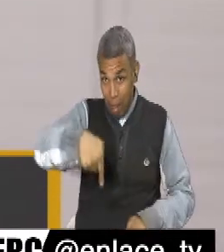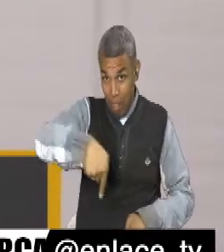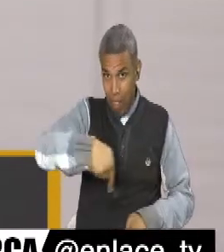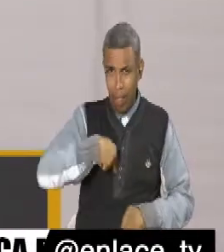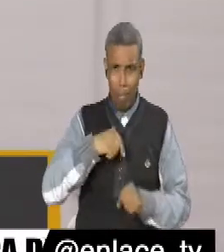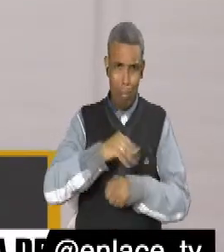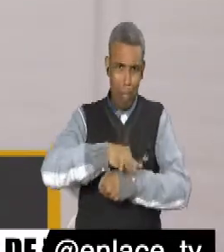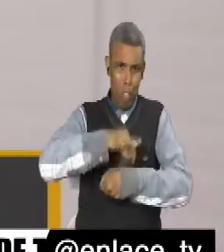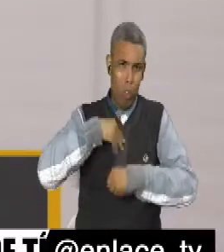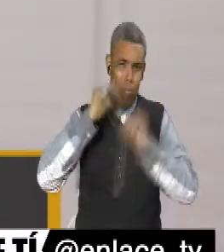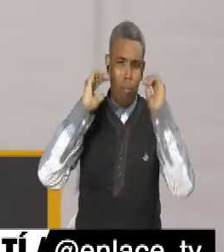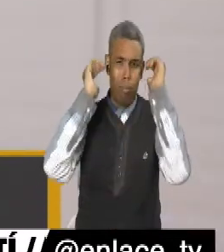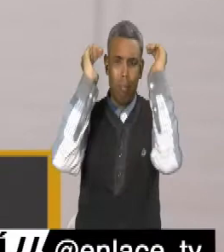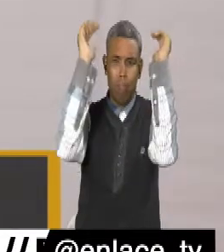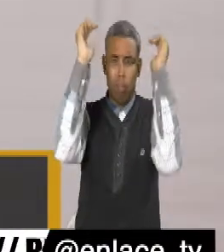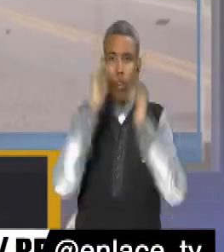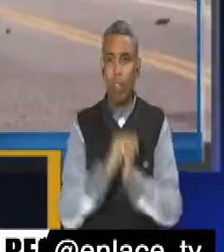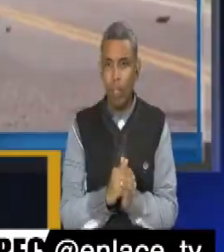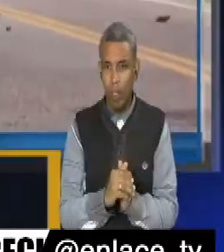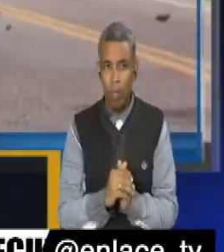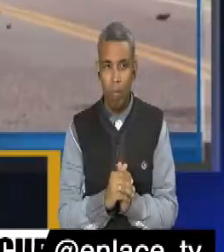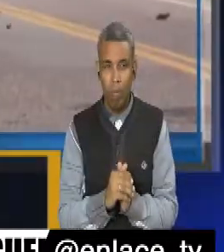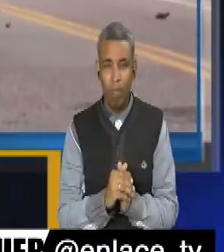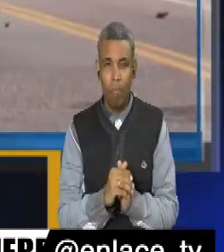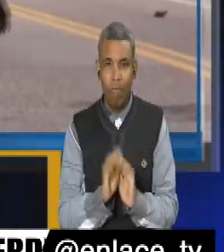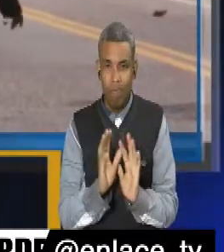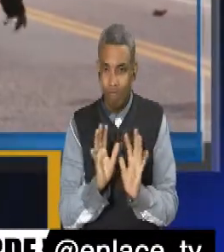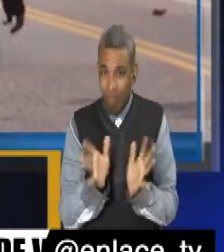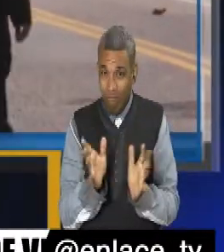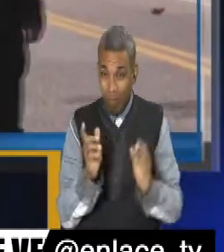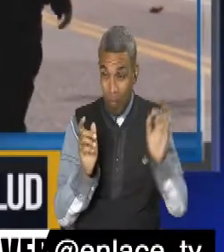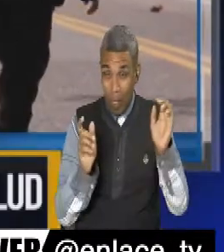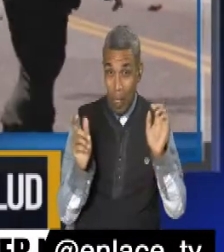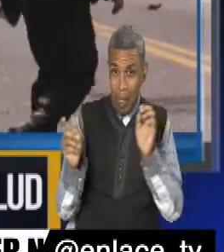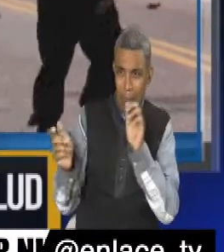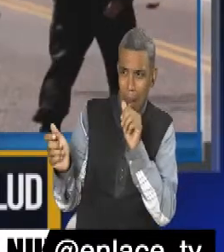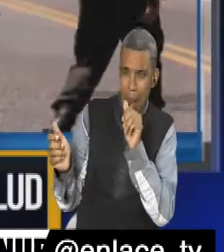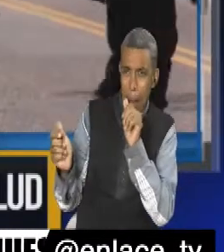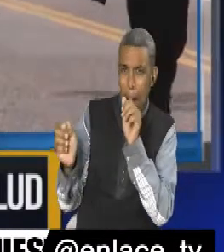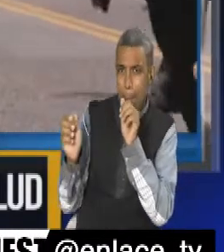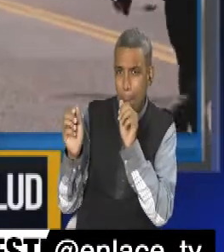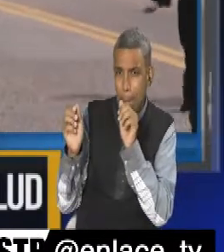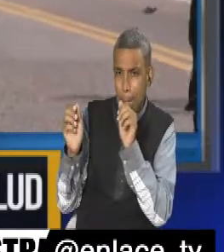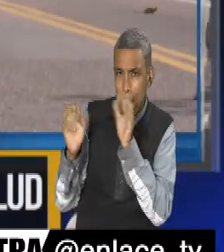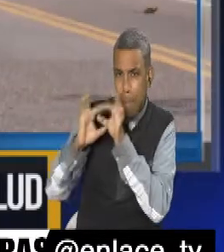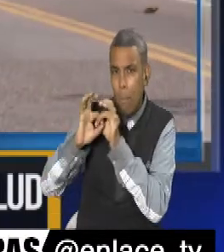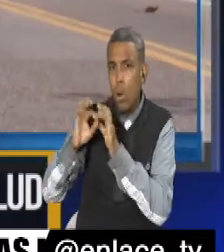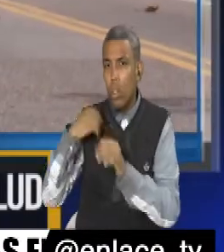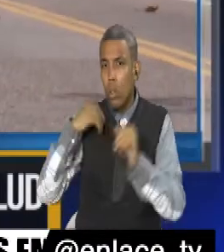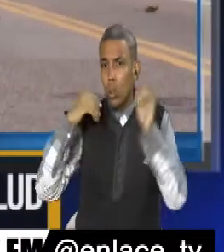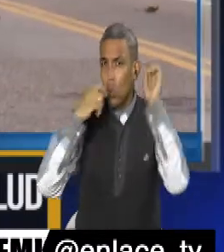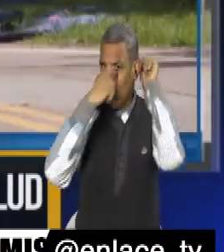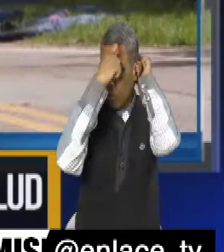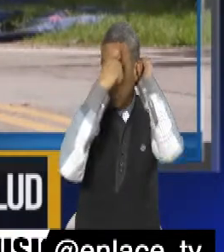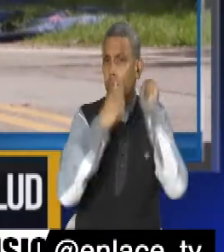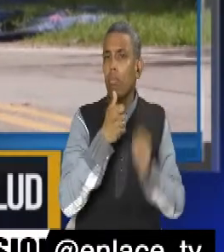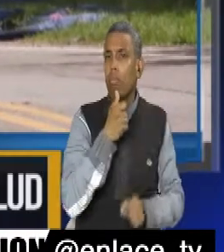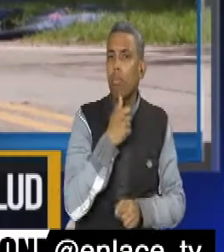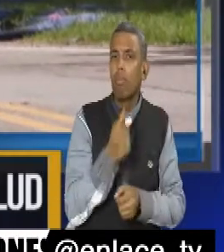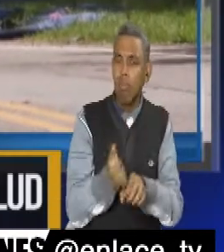de Salud, lo hicimos propiamente con el Cuerpo de Bomberos Voluntarios de Barranca Bermeja. ¿Por qué llegaron todos a la clínica